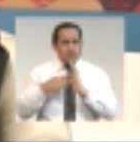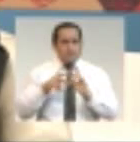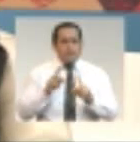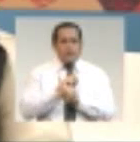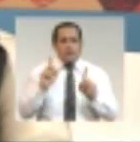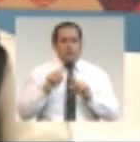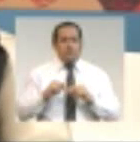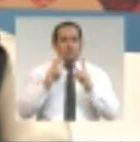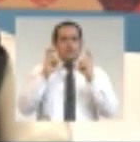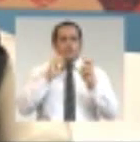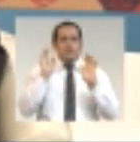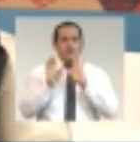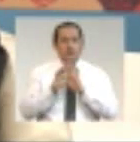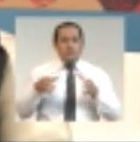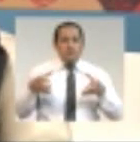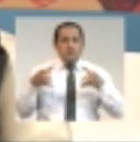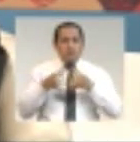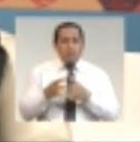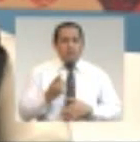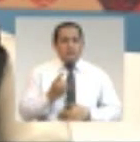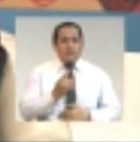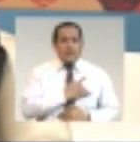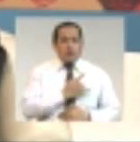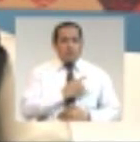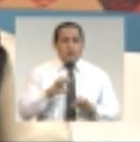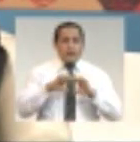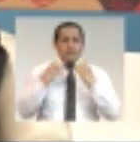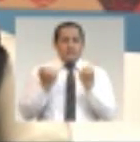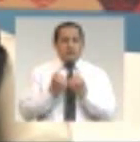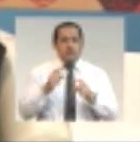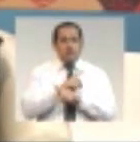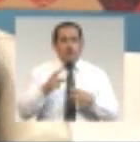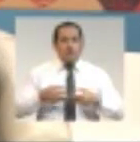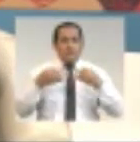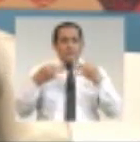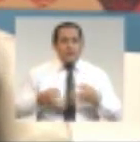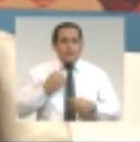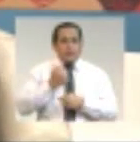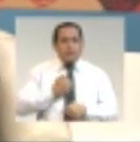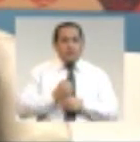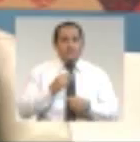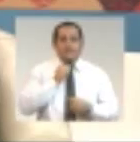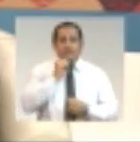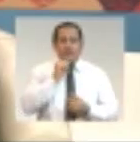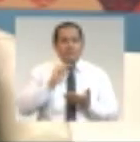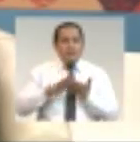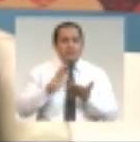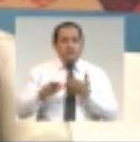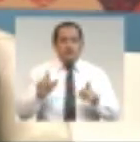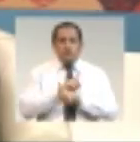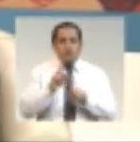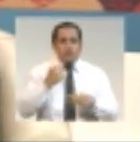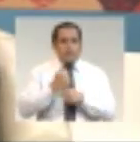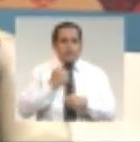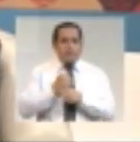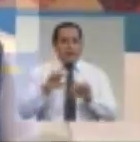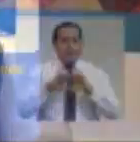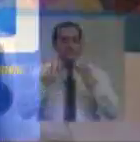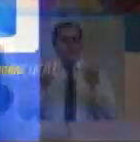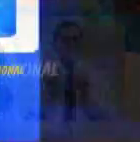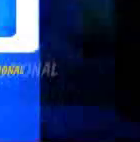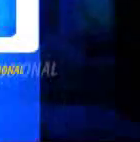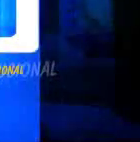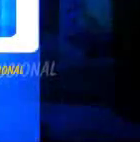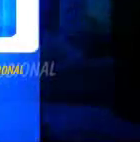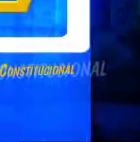ese. El tema es que el Monumental, al no tener conformidad de obra, no tiene licencia de funcionamiento y en consecuencia no debería funcionar.